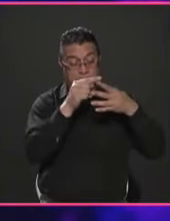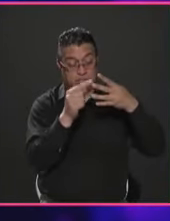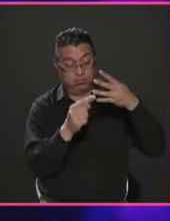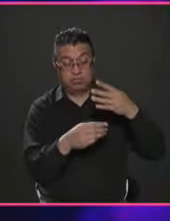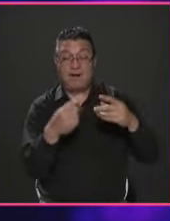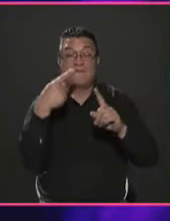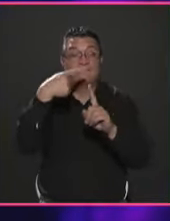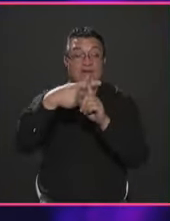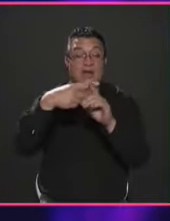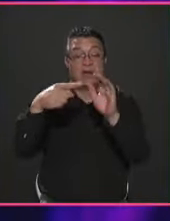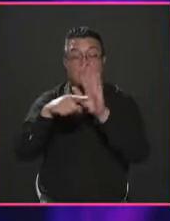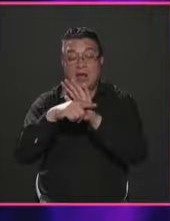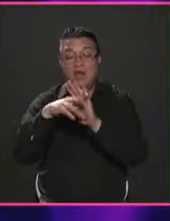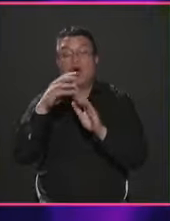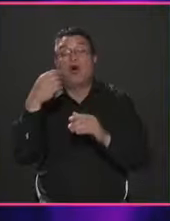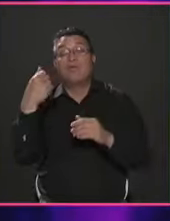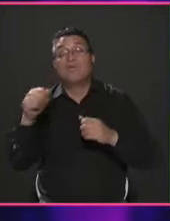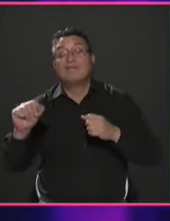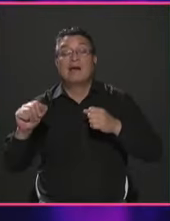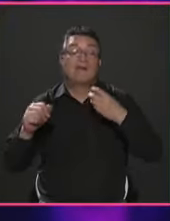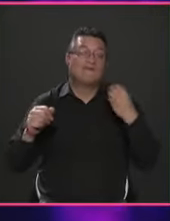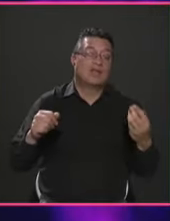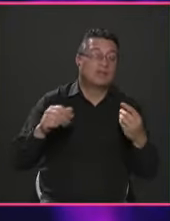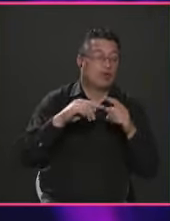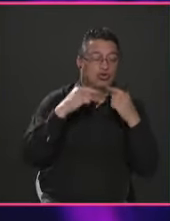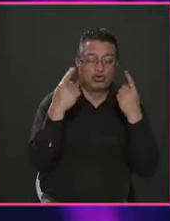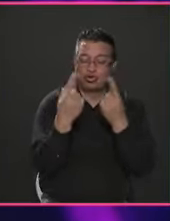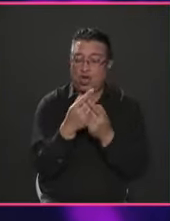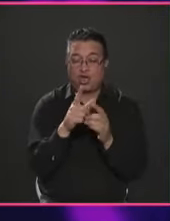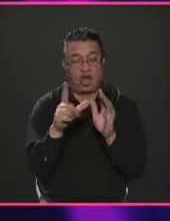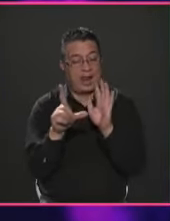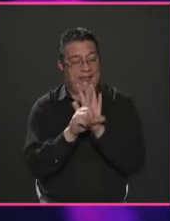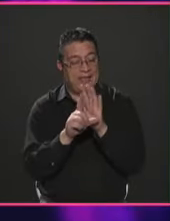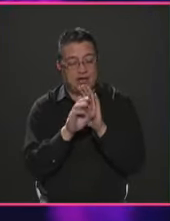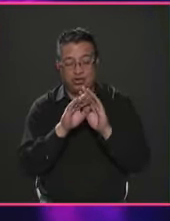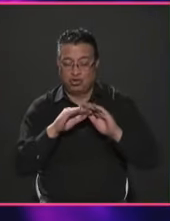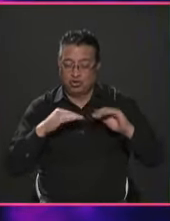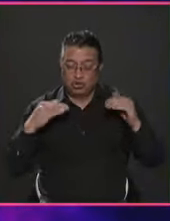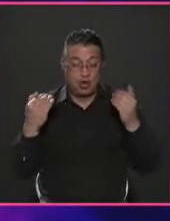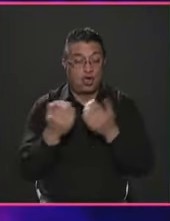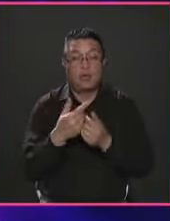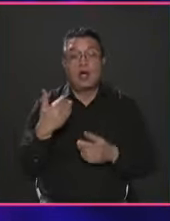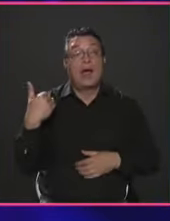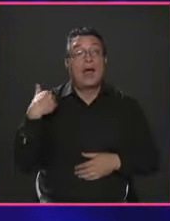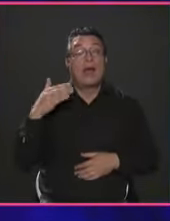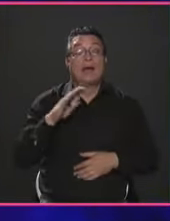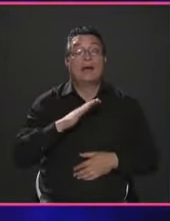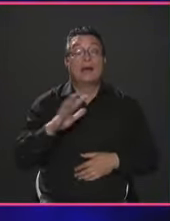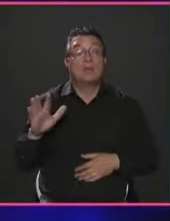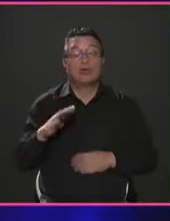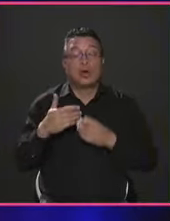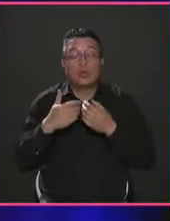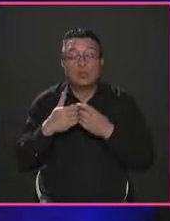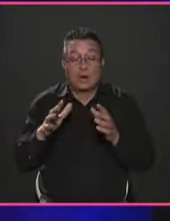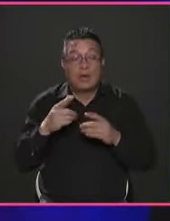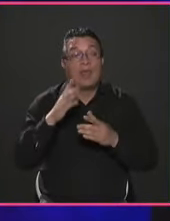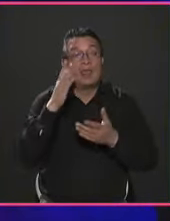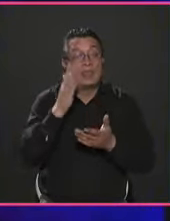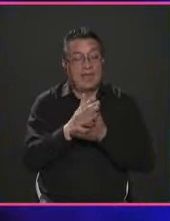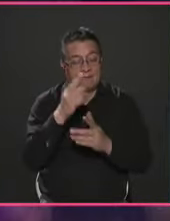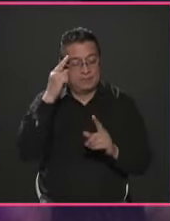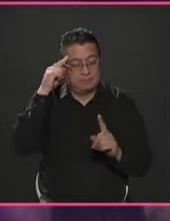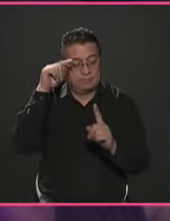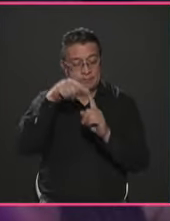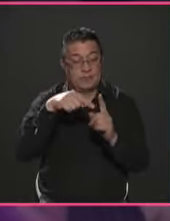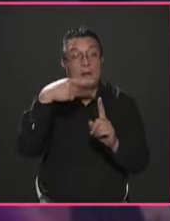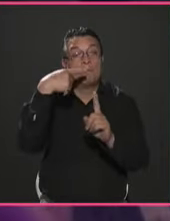mal o lo correcto y lo incorrecto todas las leyes sin importar que tan básic benevolente sea siempre apunta